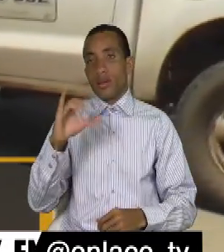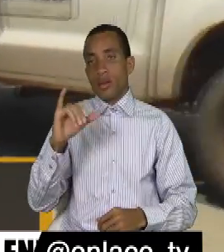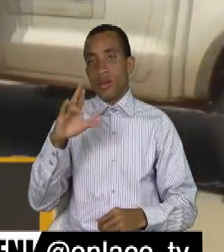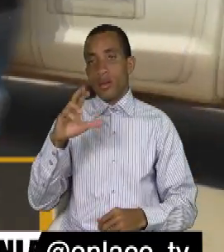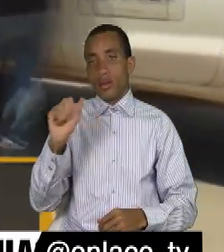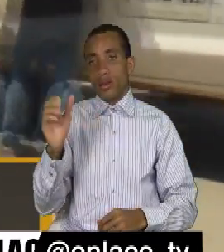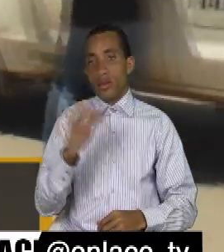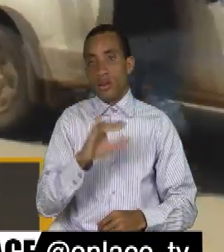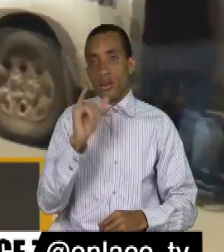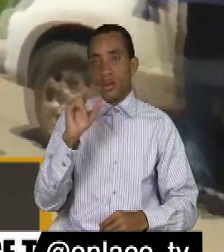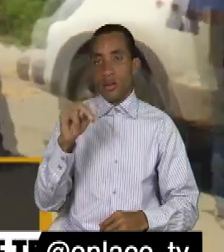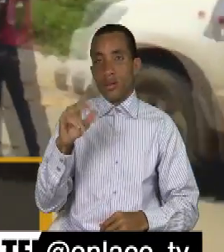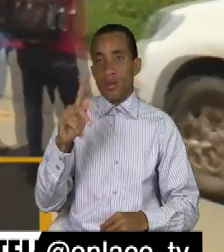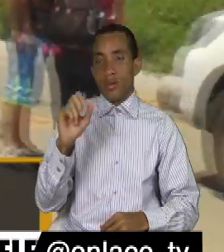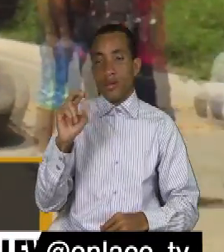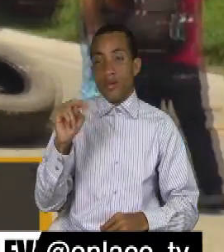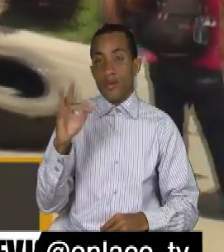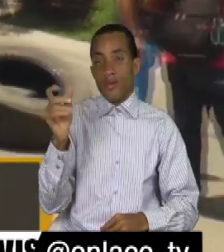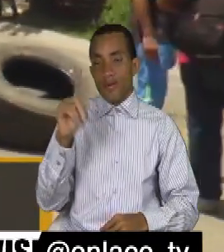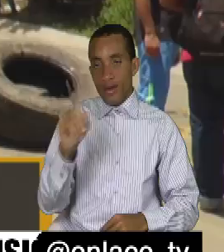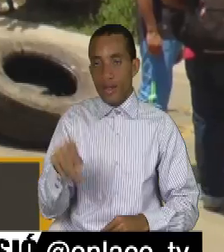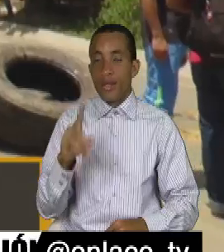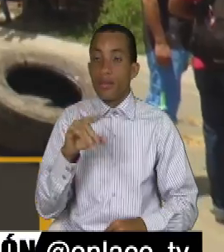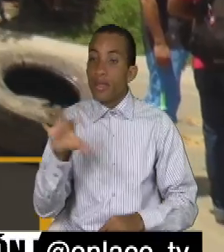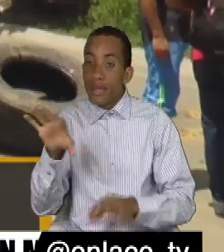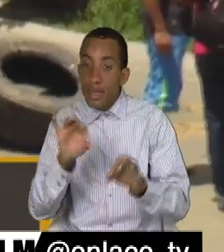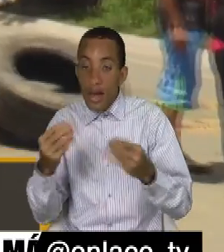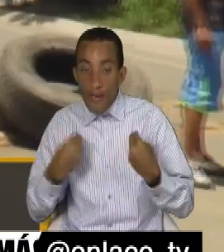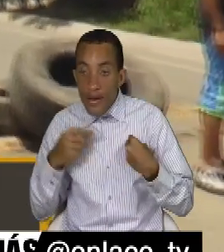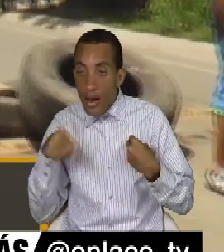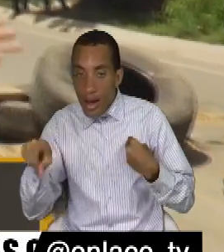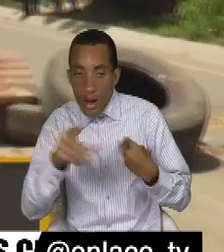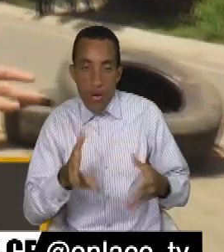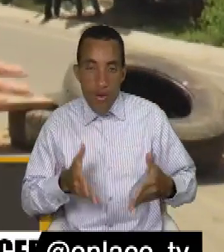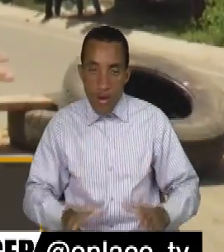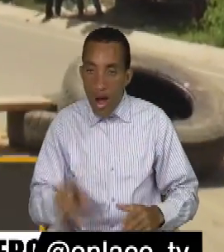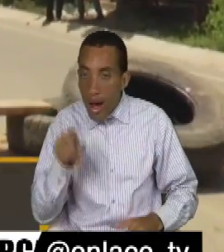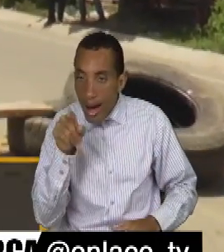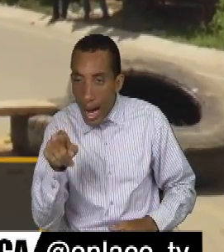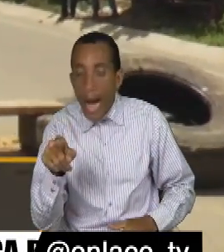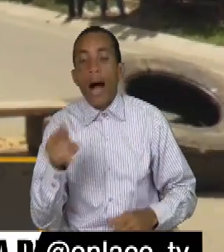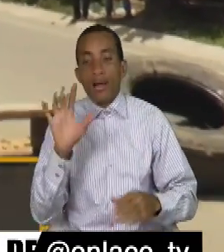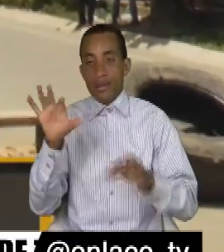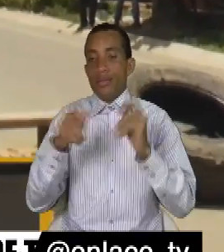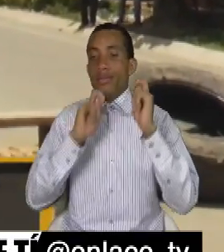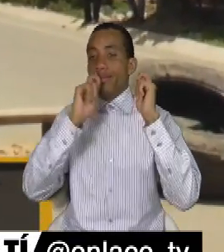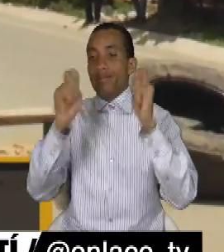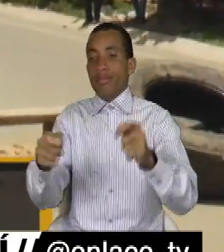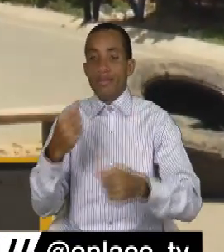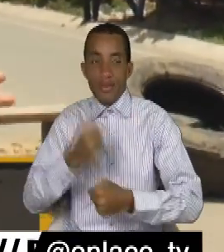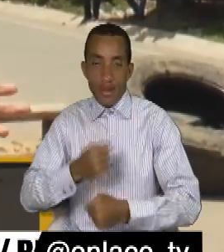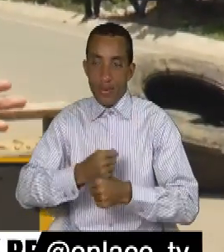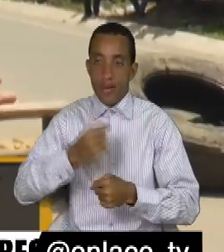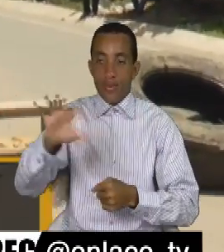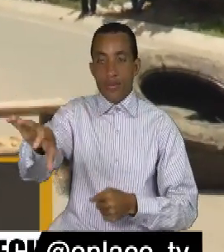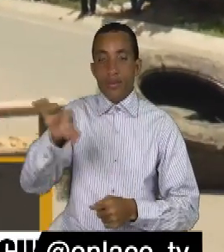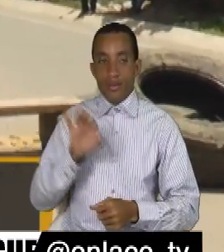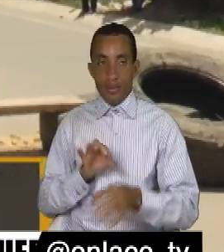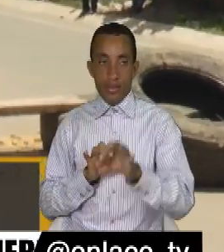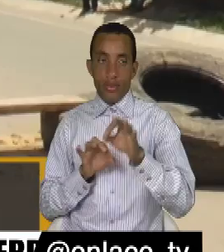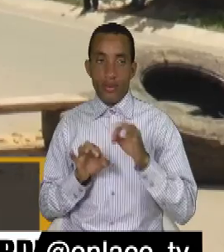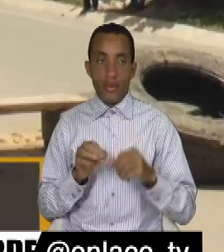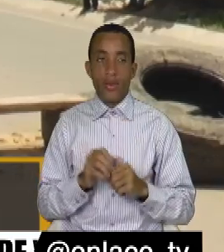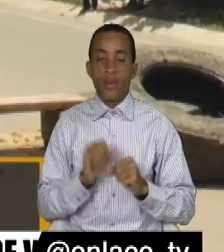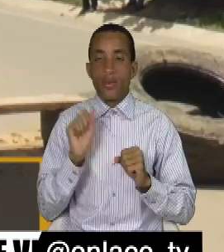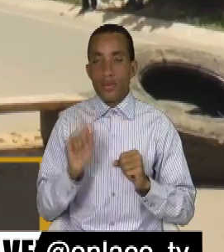sus habitantes. Esta es pues una noticia en desarrollo, estaremos buscando la opinión de la comunidad, pero que en este momento se ha negado a